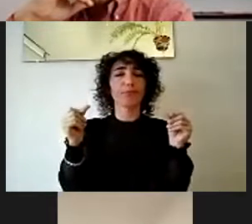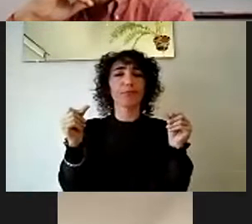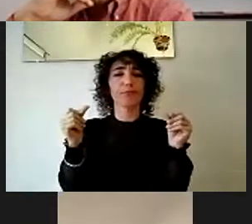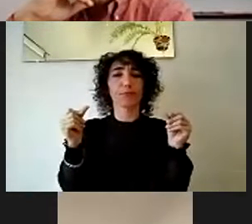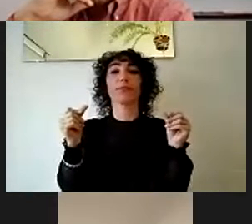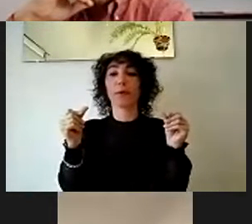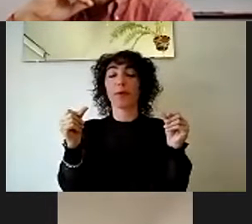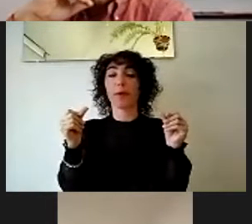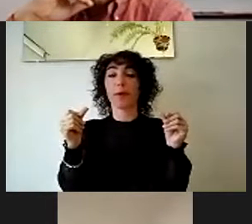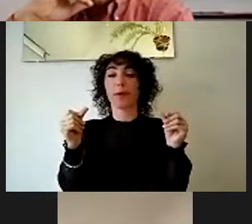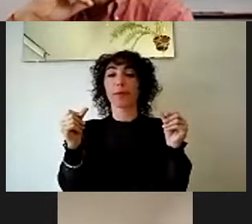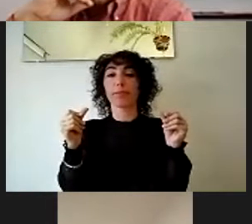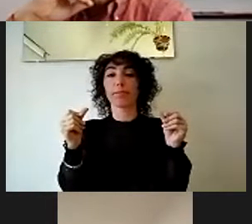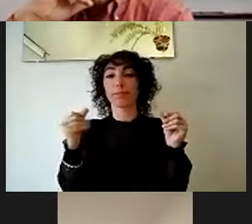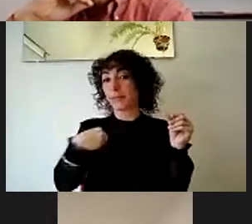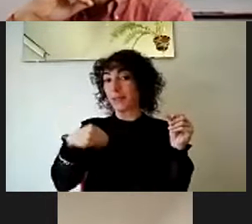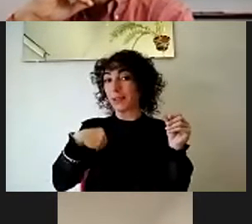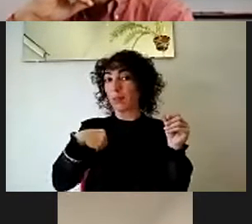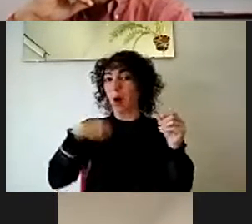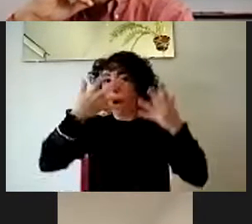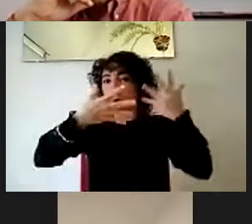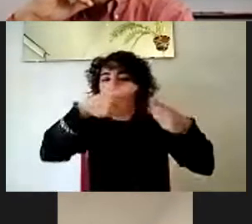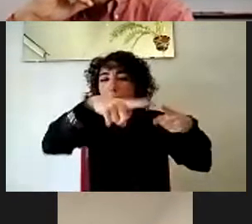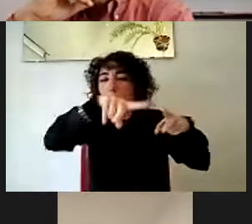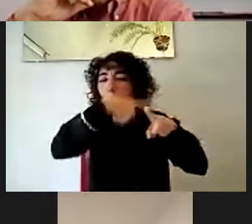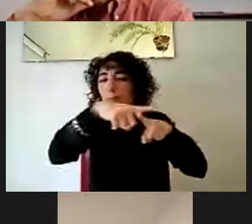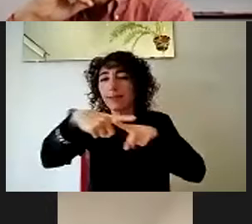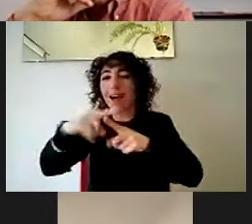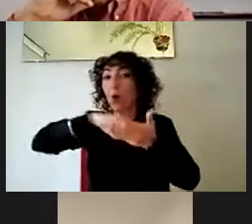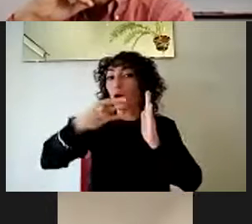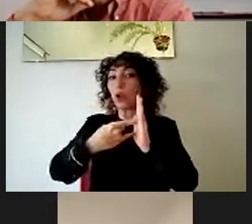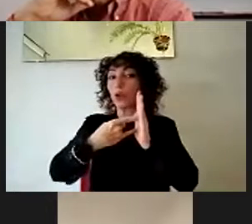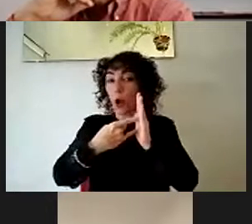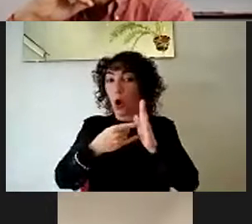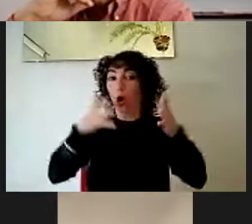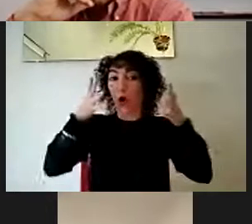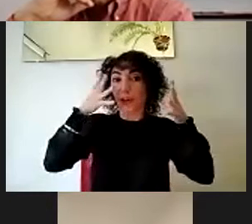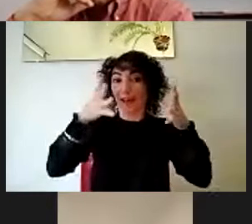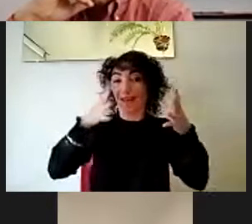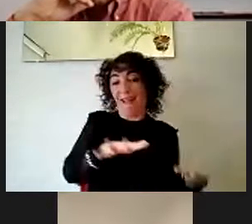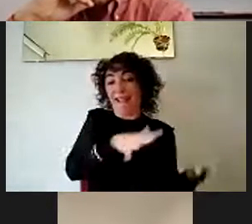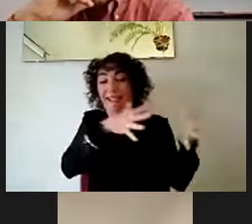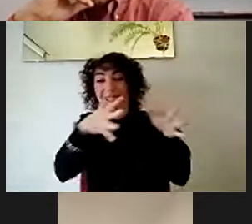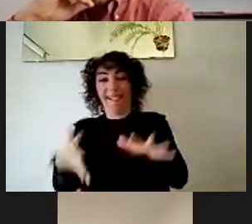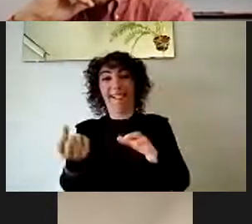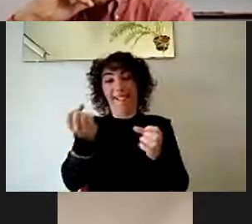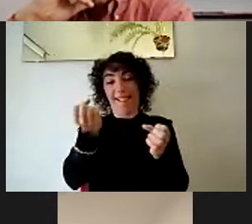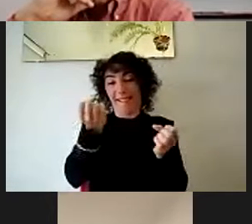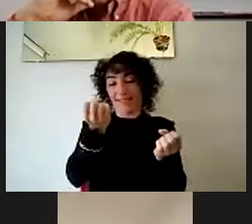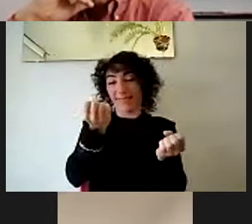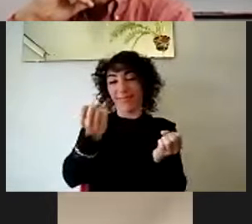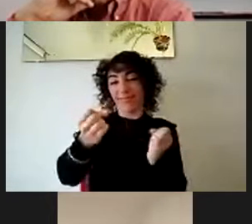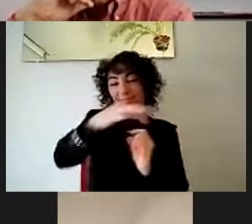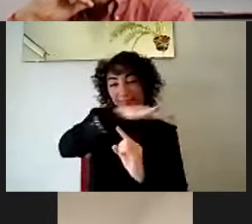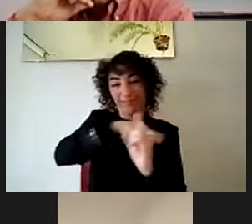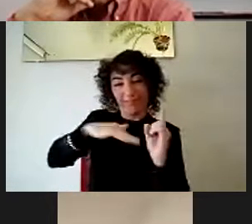dentro del inventario de proyectos que solicitó la Consejería de Transición Ecológica del Gobierno de Canarias a todos y